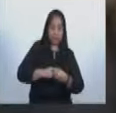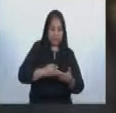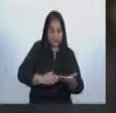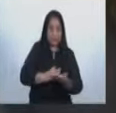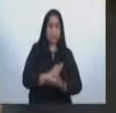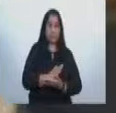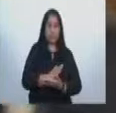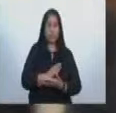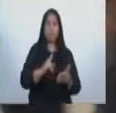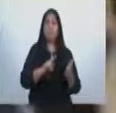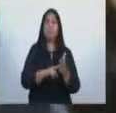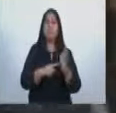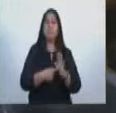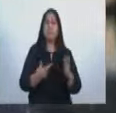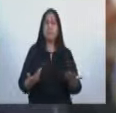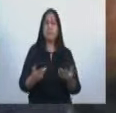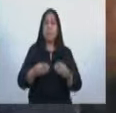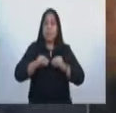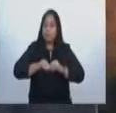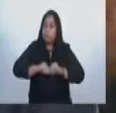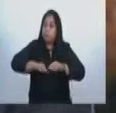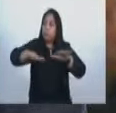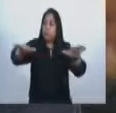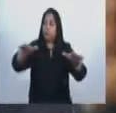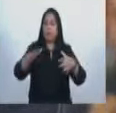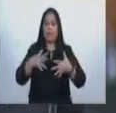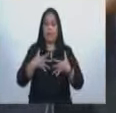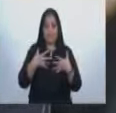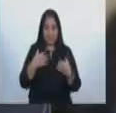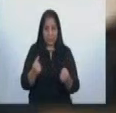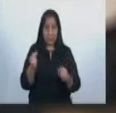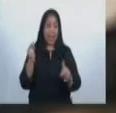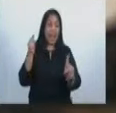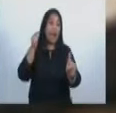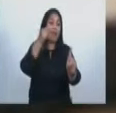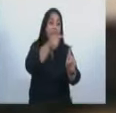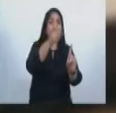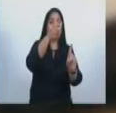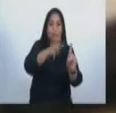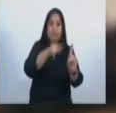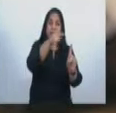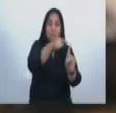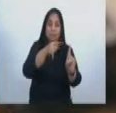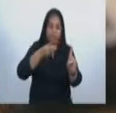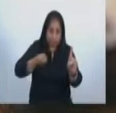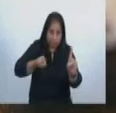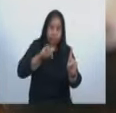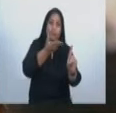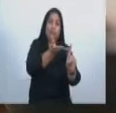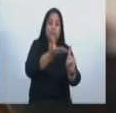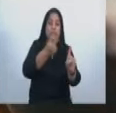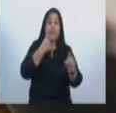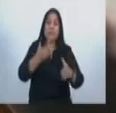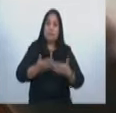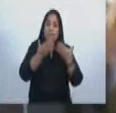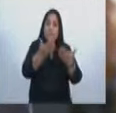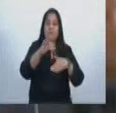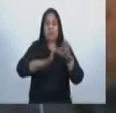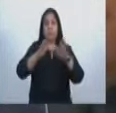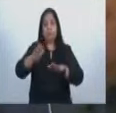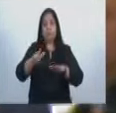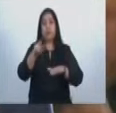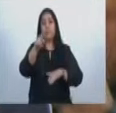quiere decir llevar la salud hasta donde están las personas tratar de efectivamente generar las condiciones